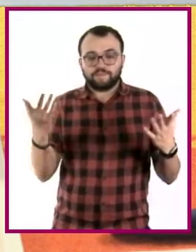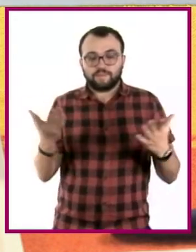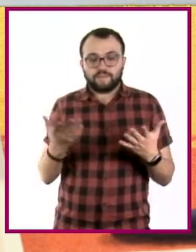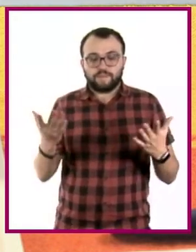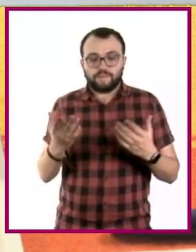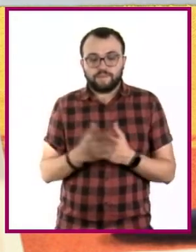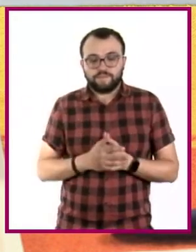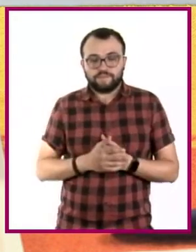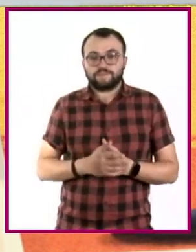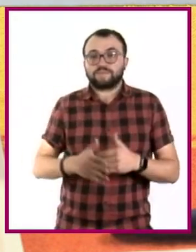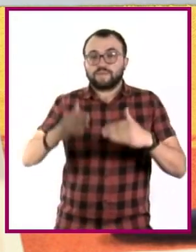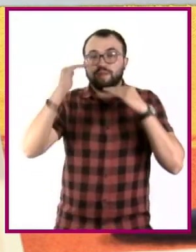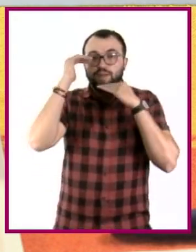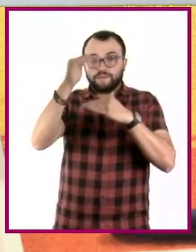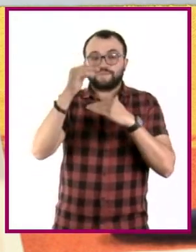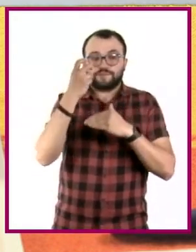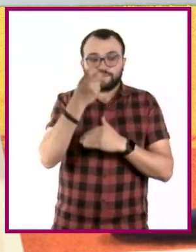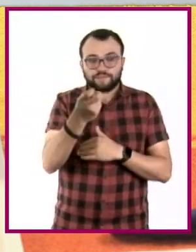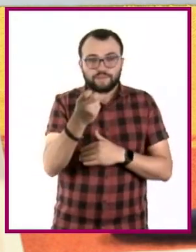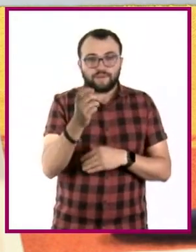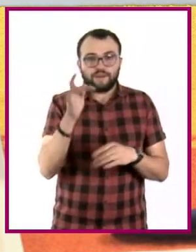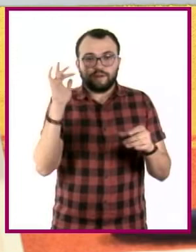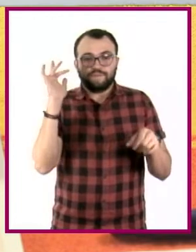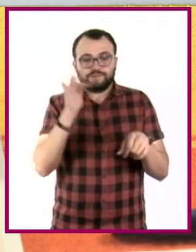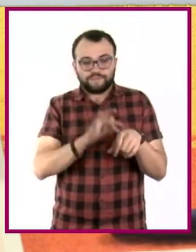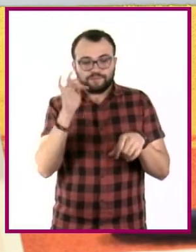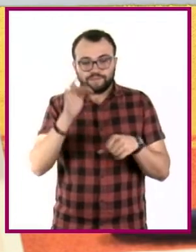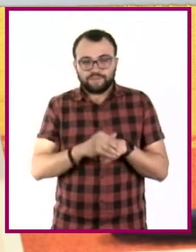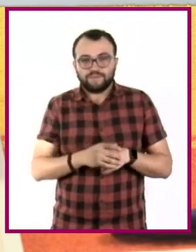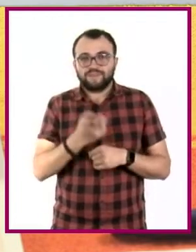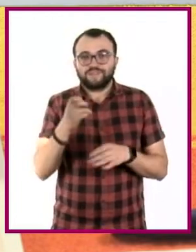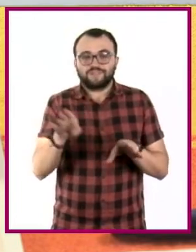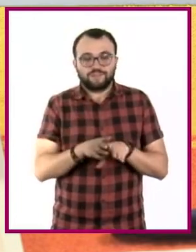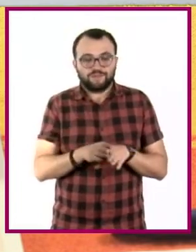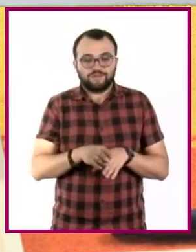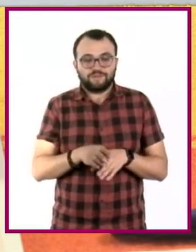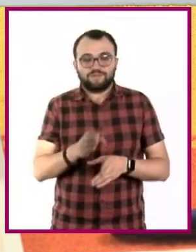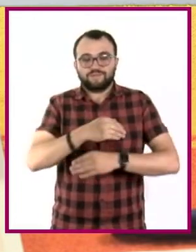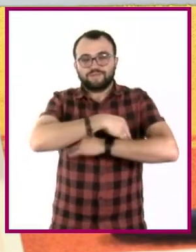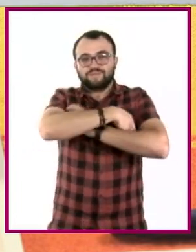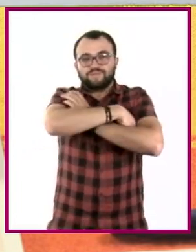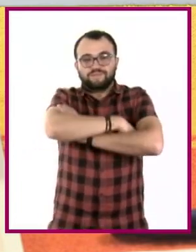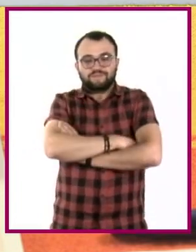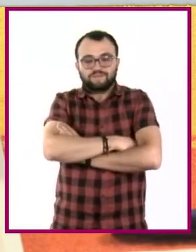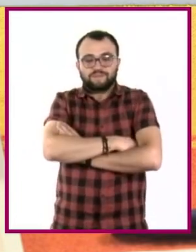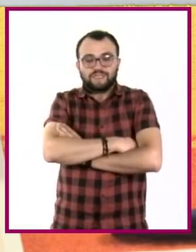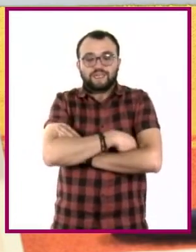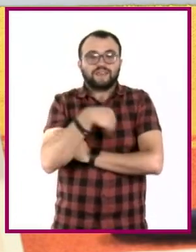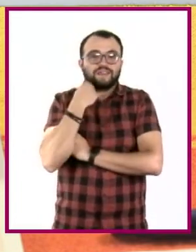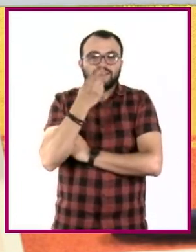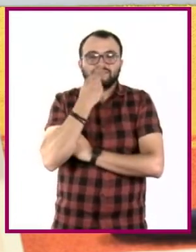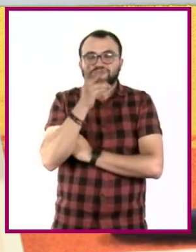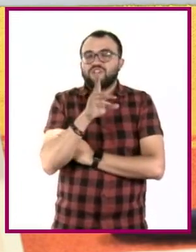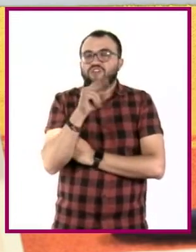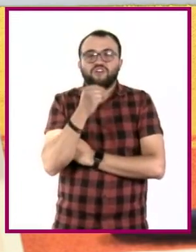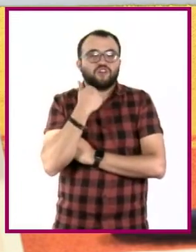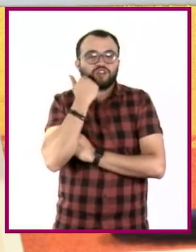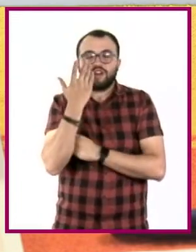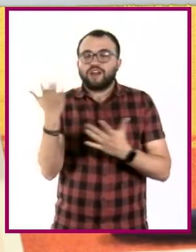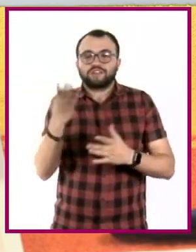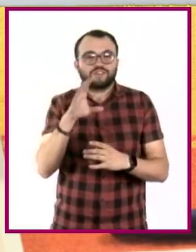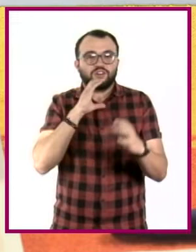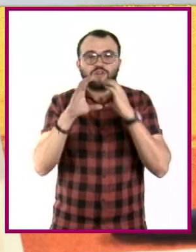que limitan ese contacto. El famoso cruce de brazos, ¿no? Es decir, no quiero tener